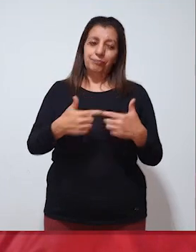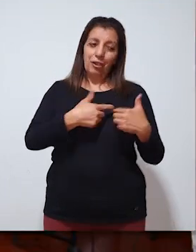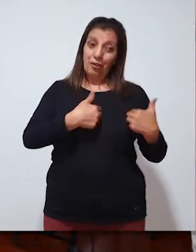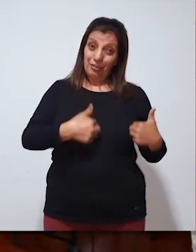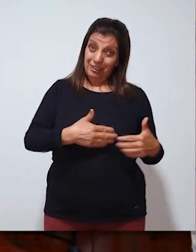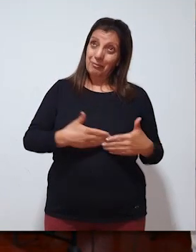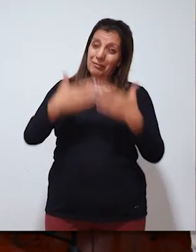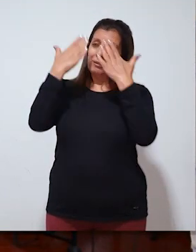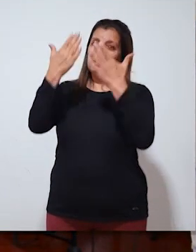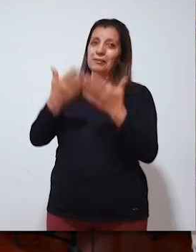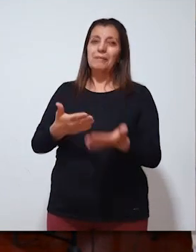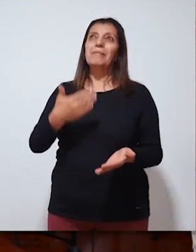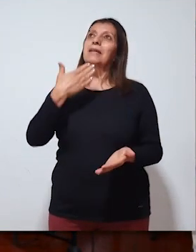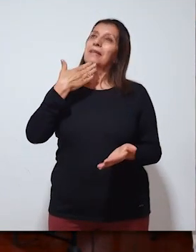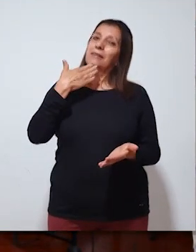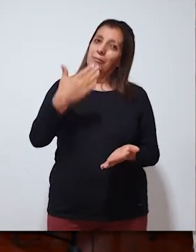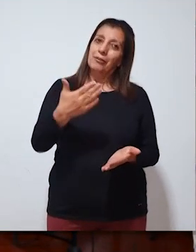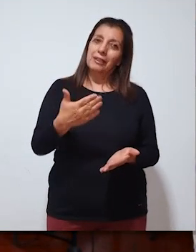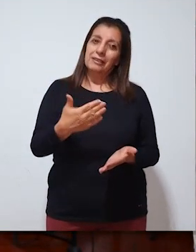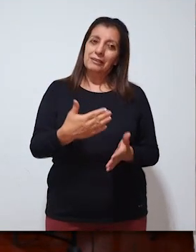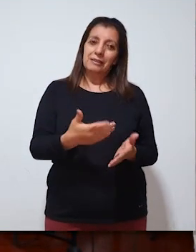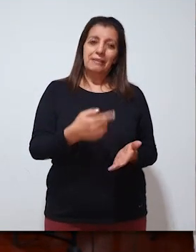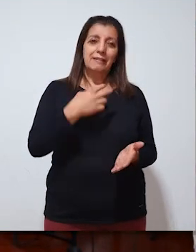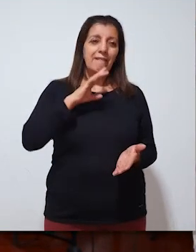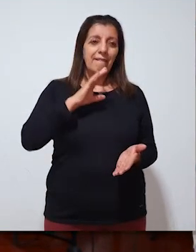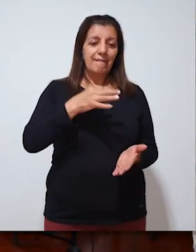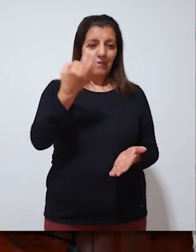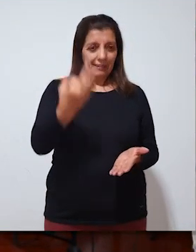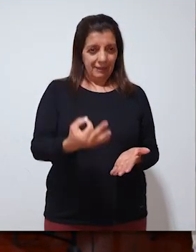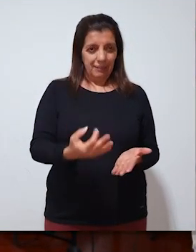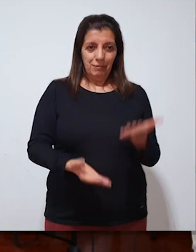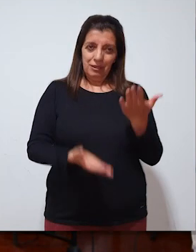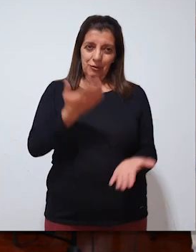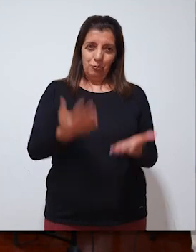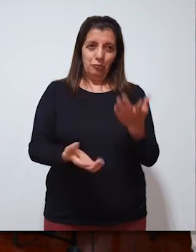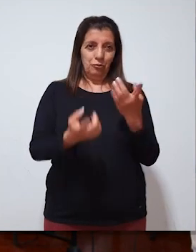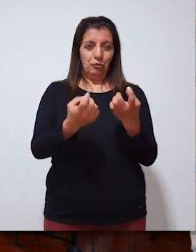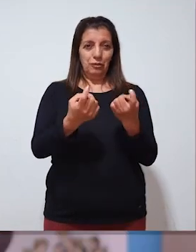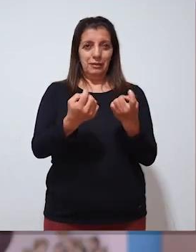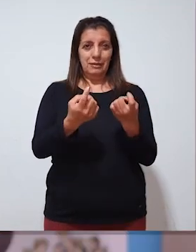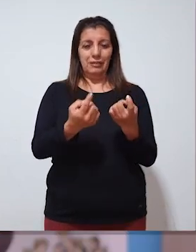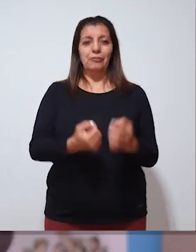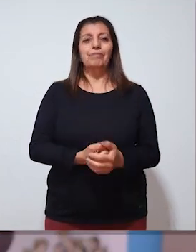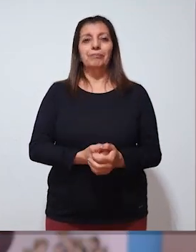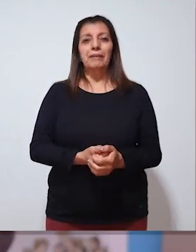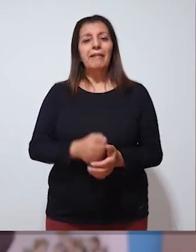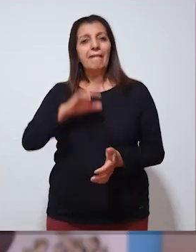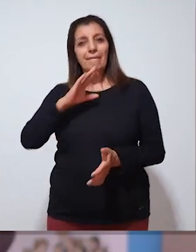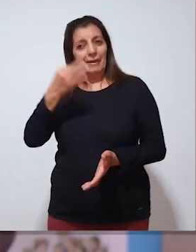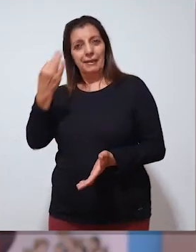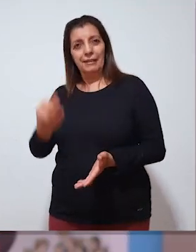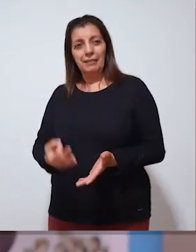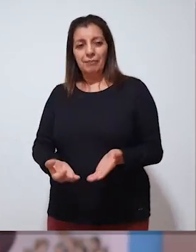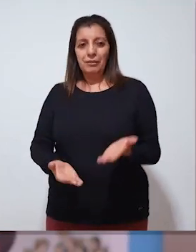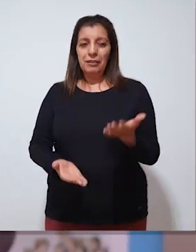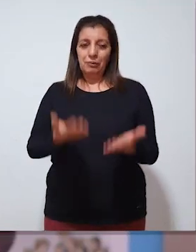justo y necesario. En verdad es justo y necesario, es nuestro deber y salvación darte gracias